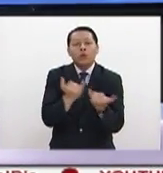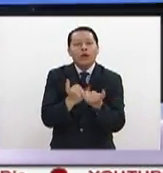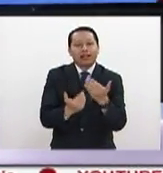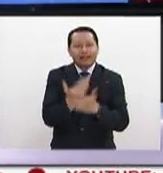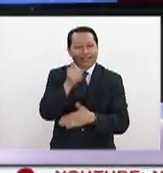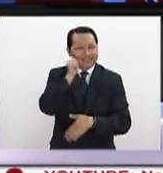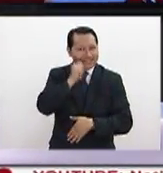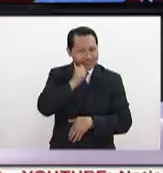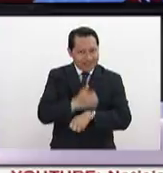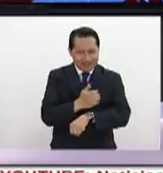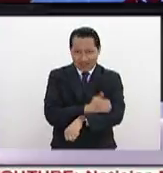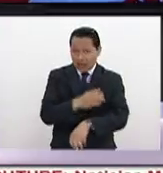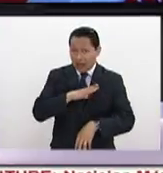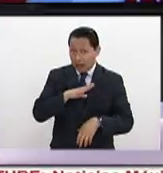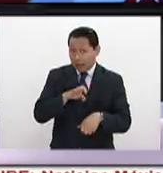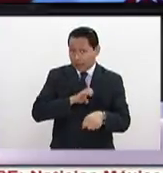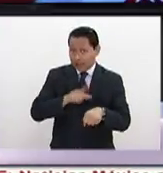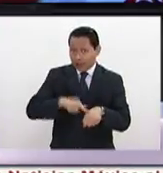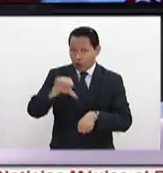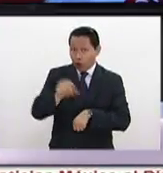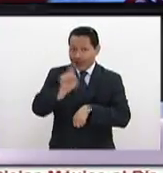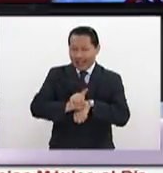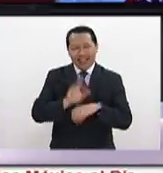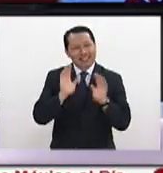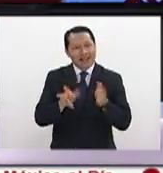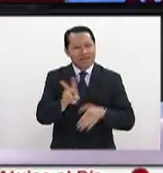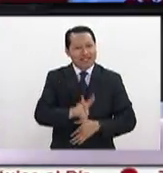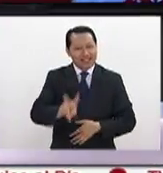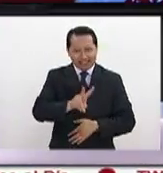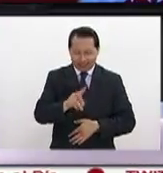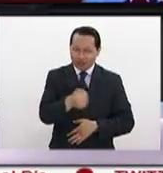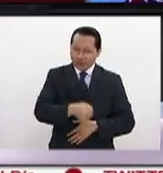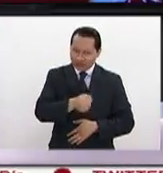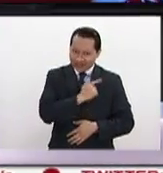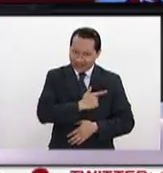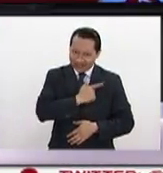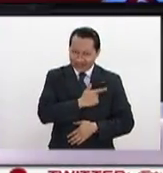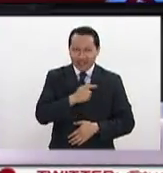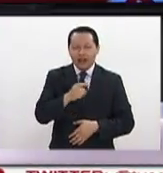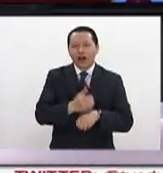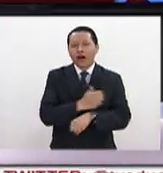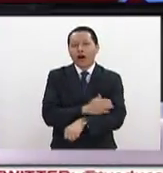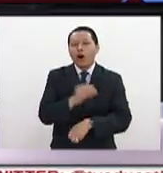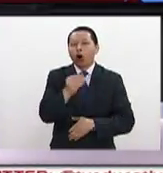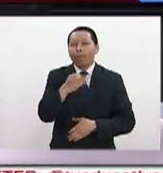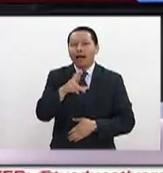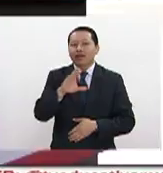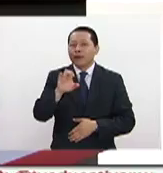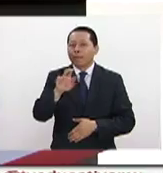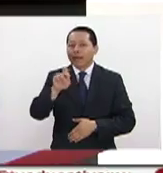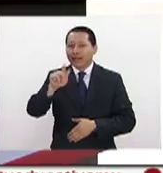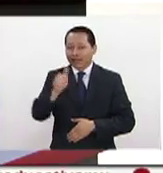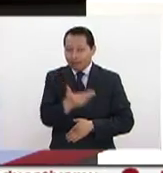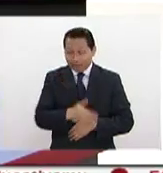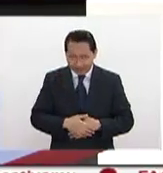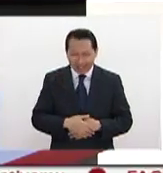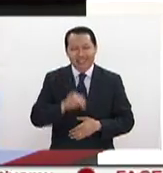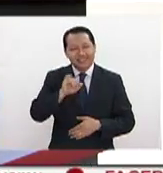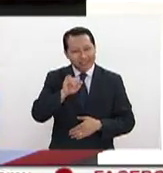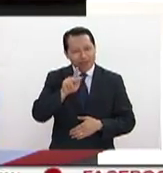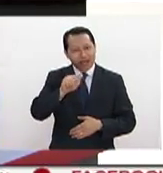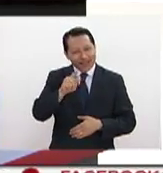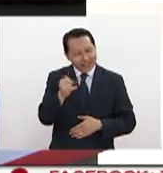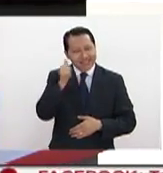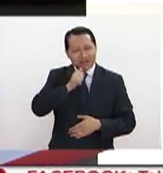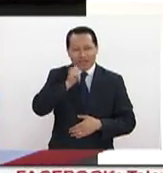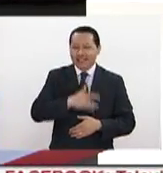cada mañana, especialmente hoy que ya nos llegó el viernes. Saludo con gusto a mi compañero Omar Cepeda. Omar. Así es, Pati, siempre se siente